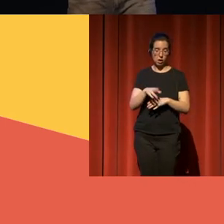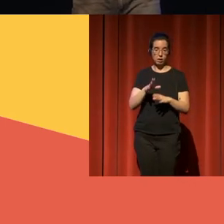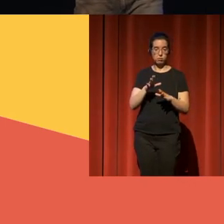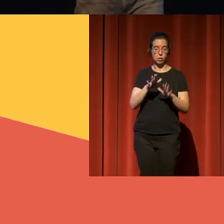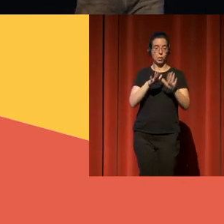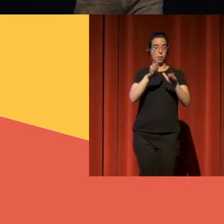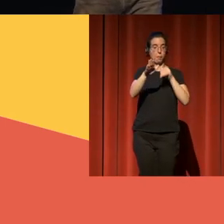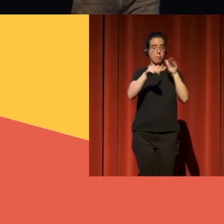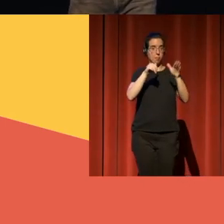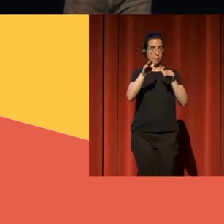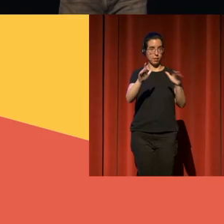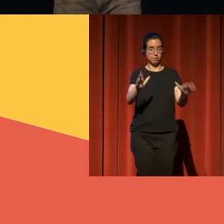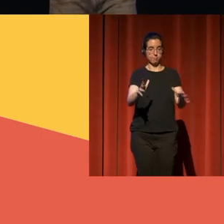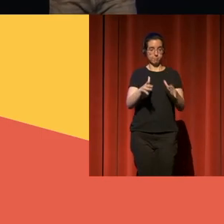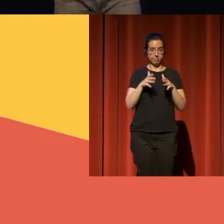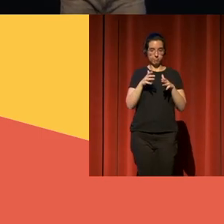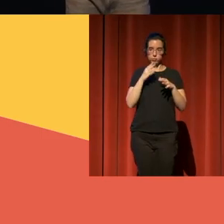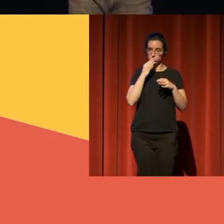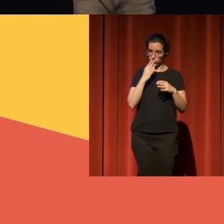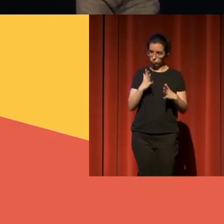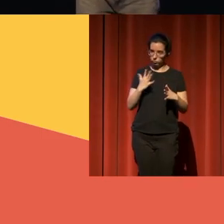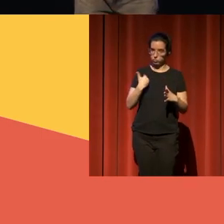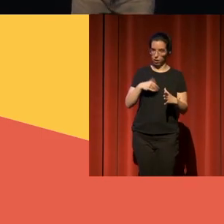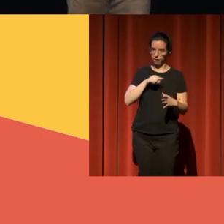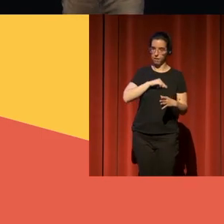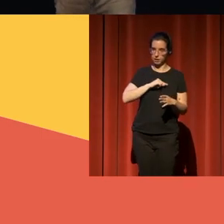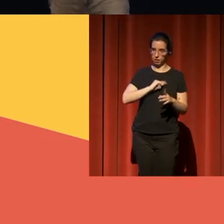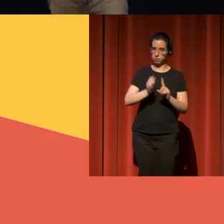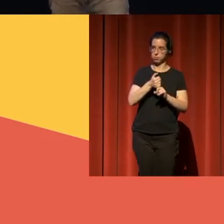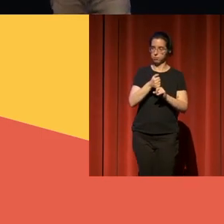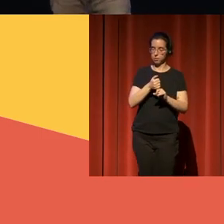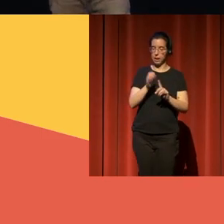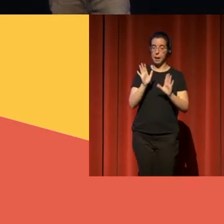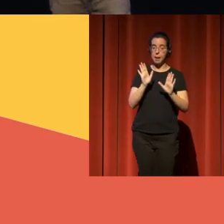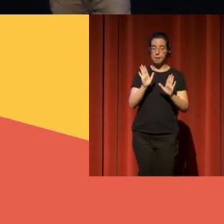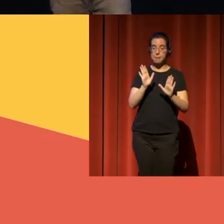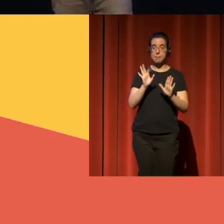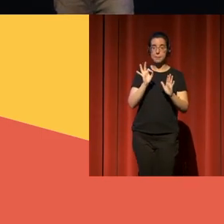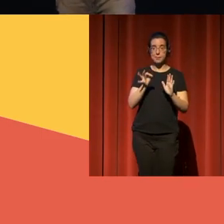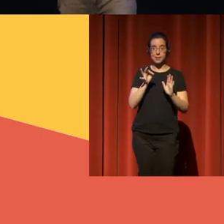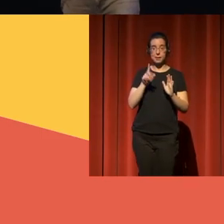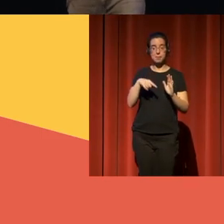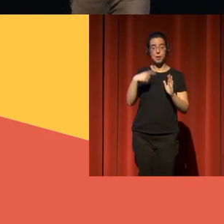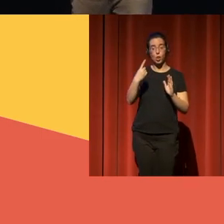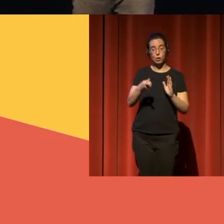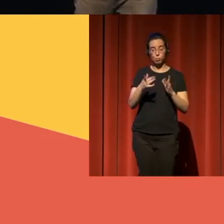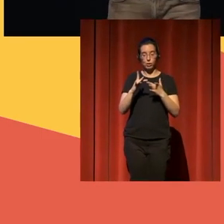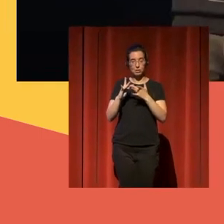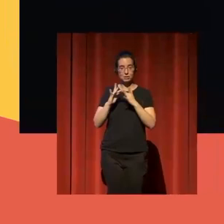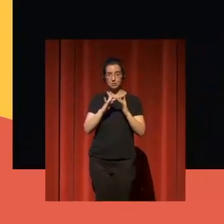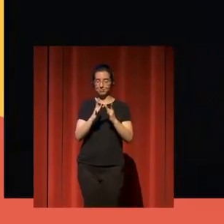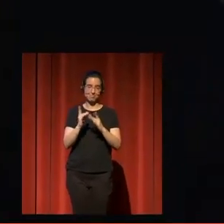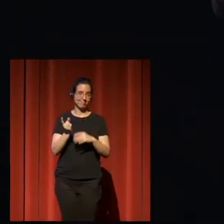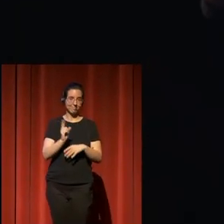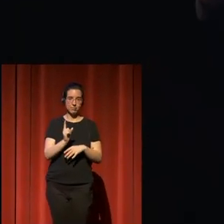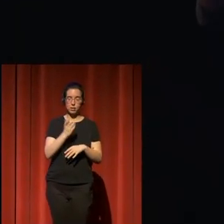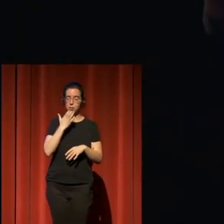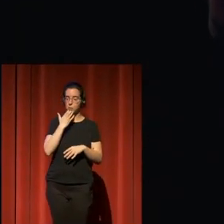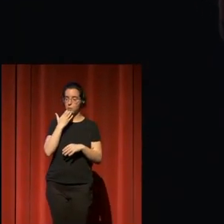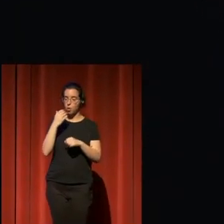algunos en algunos laboratorios nos damos cuenta como se llega a ellos Pero quizás se distribuyen entre laboratorios